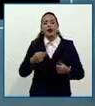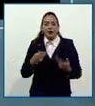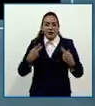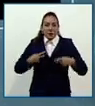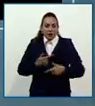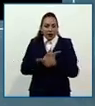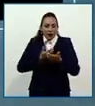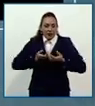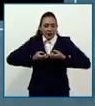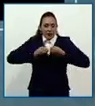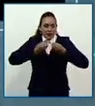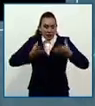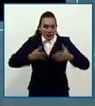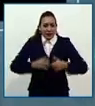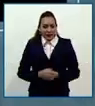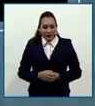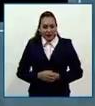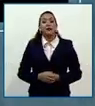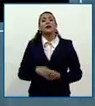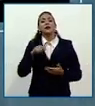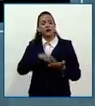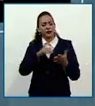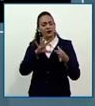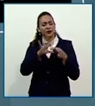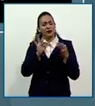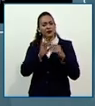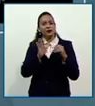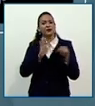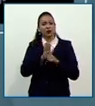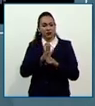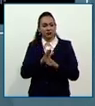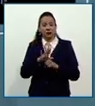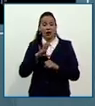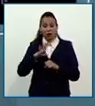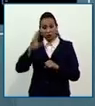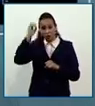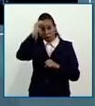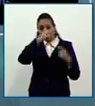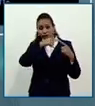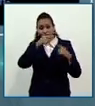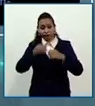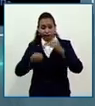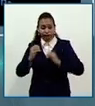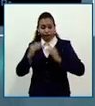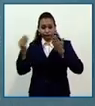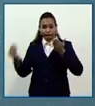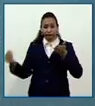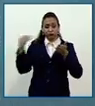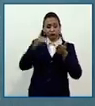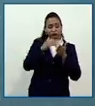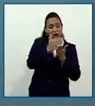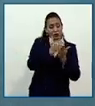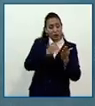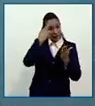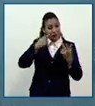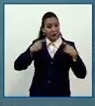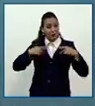comunicación, que contiene las resoluciones y criterios del máximo tribunal para garantizar el ejercicio de este